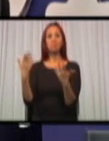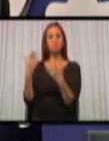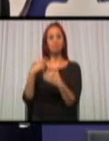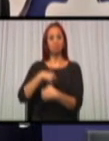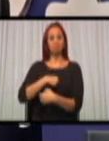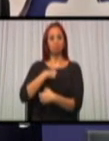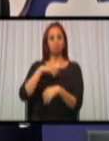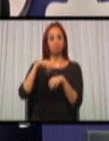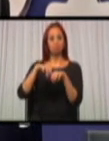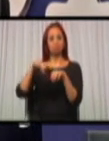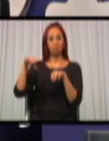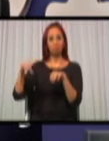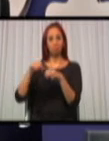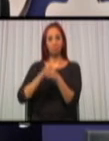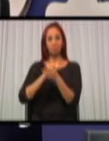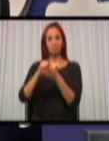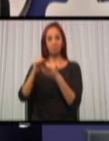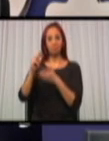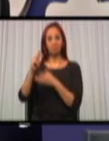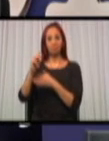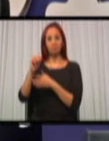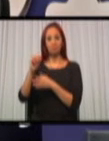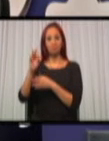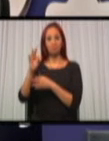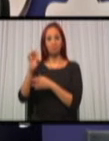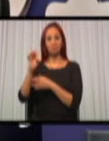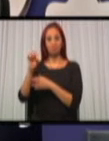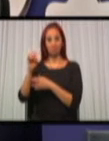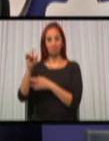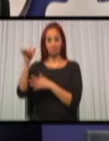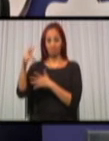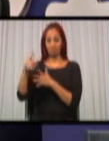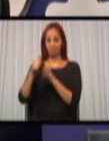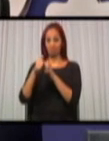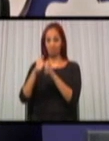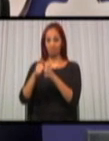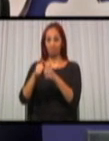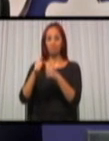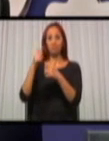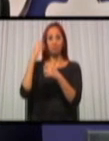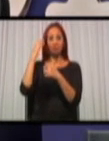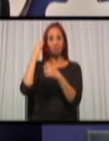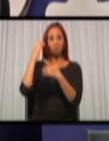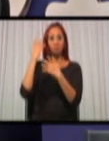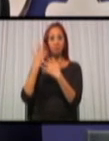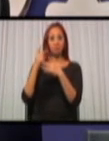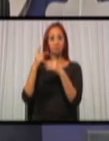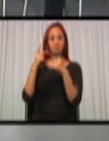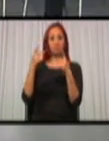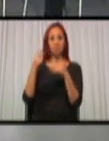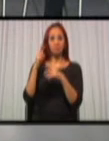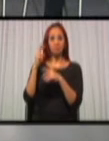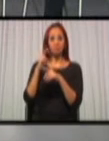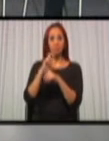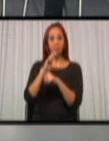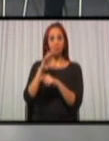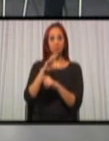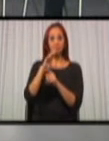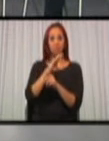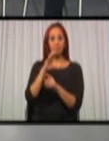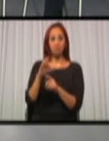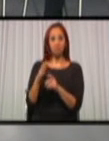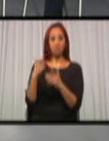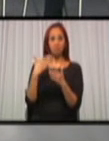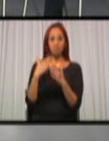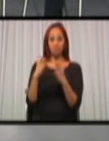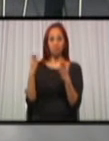del cantón de San Mateo. Nos acompaña doña Lourdes Gutiérrez Acuña del Partido Republicano Social Cristiano. Bienvenida.